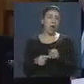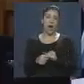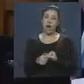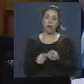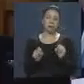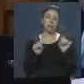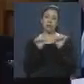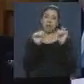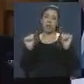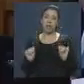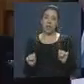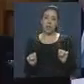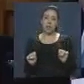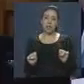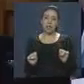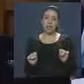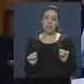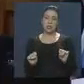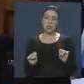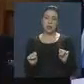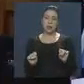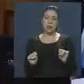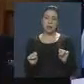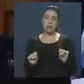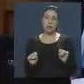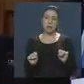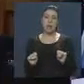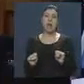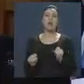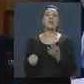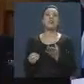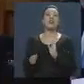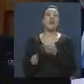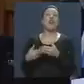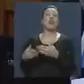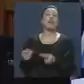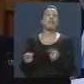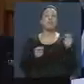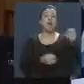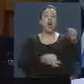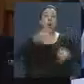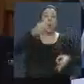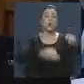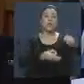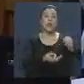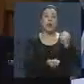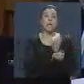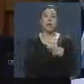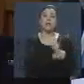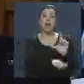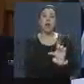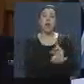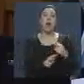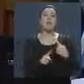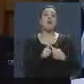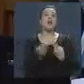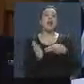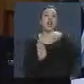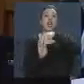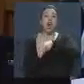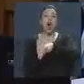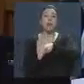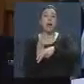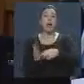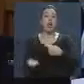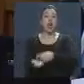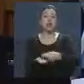sistema se tratan, escúchelo bien, señor presidente, en los juzgados de policía local, a través de las normas del consumidor. El